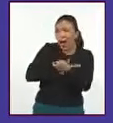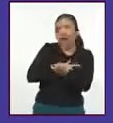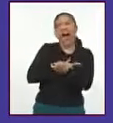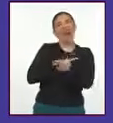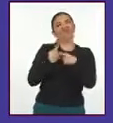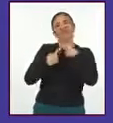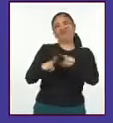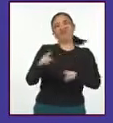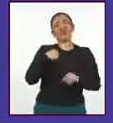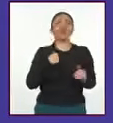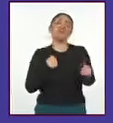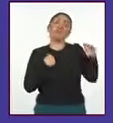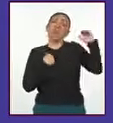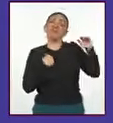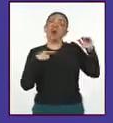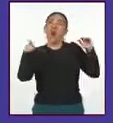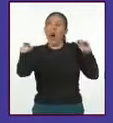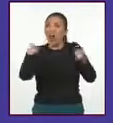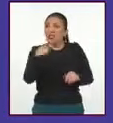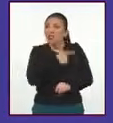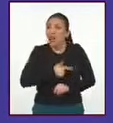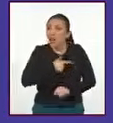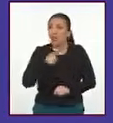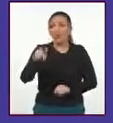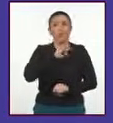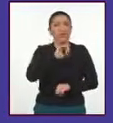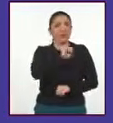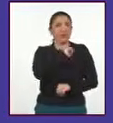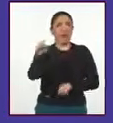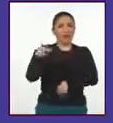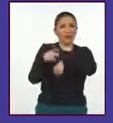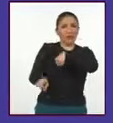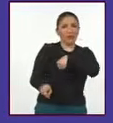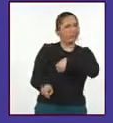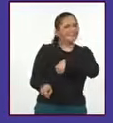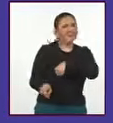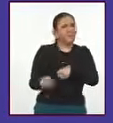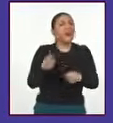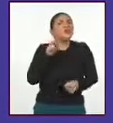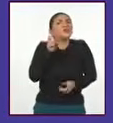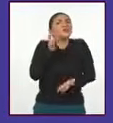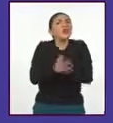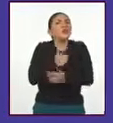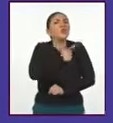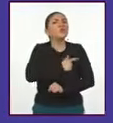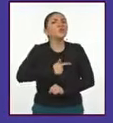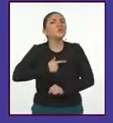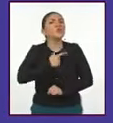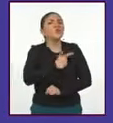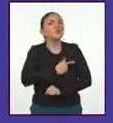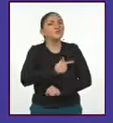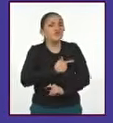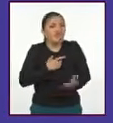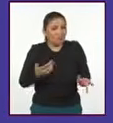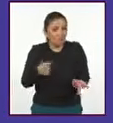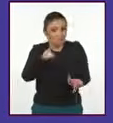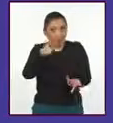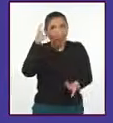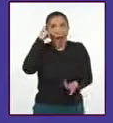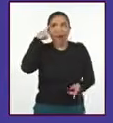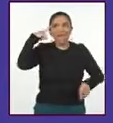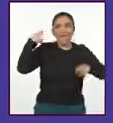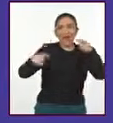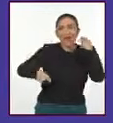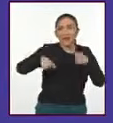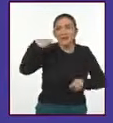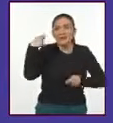o que pueden hacerle daño a otros. Sin embargo, pues solamente son gustos. Si uno tiene cierta flexibilidad, uno puede